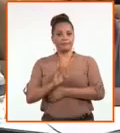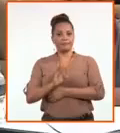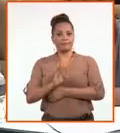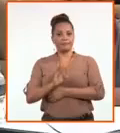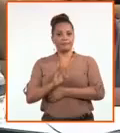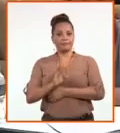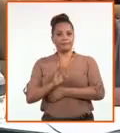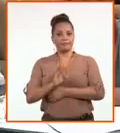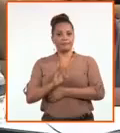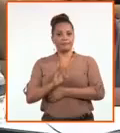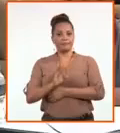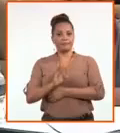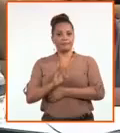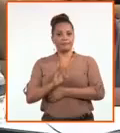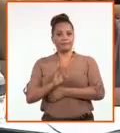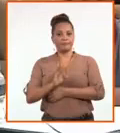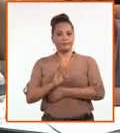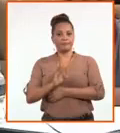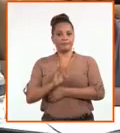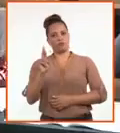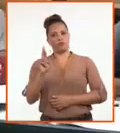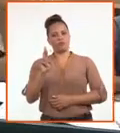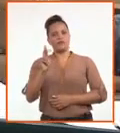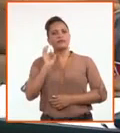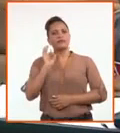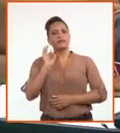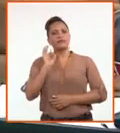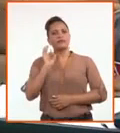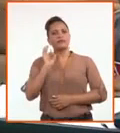inmenso de la revolución. Y recordábamos a Fidel